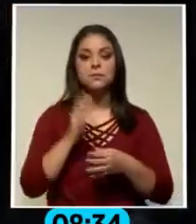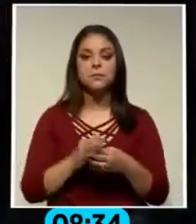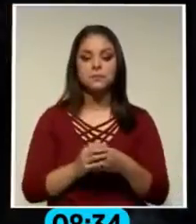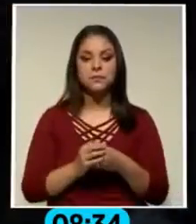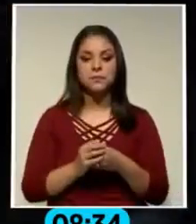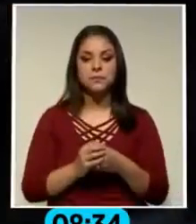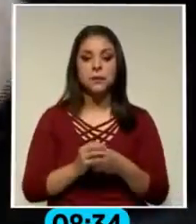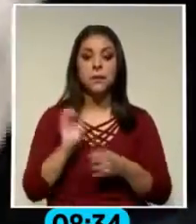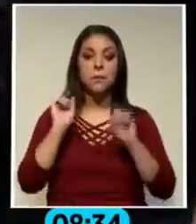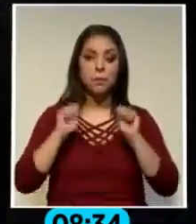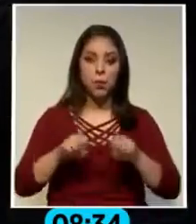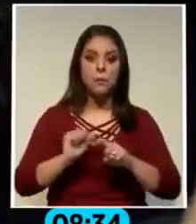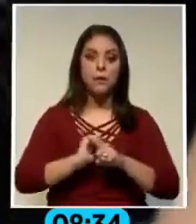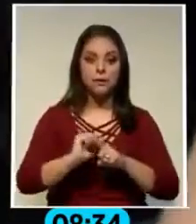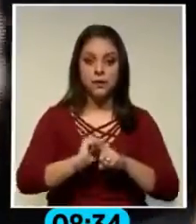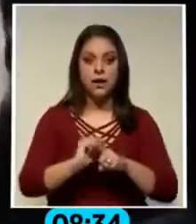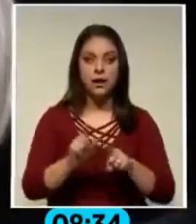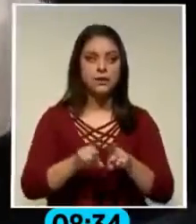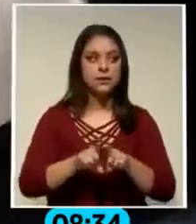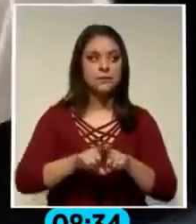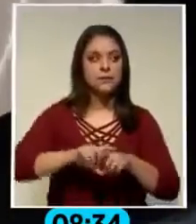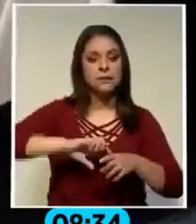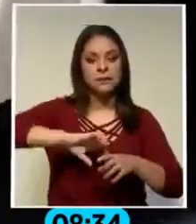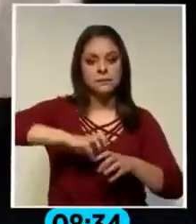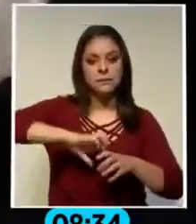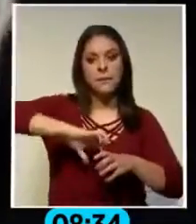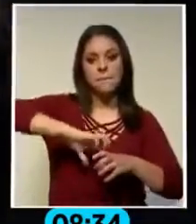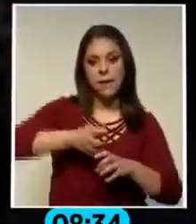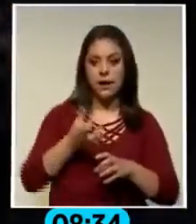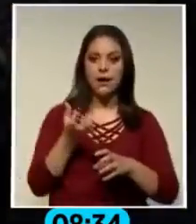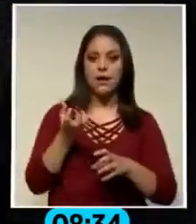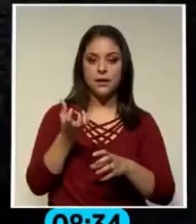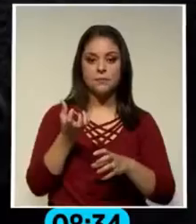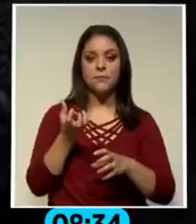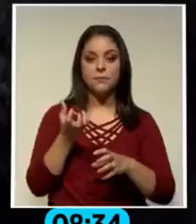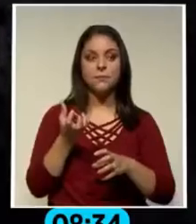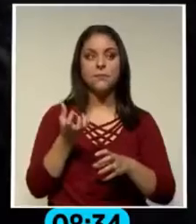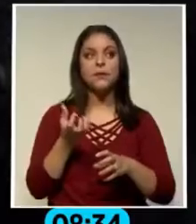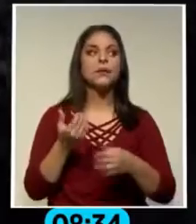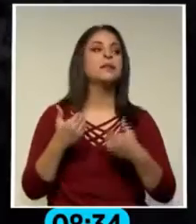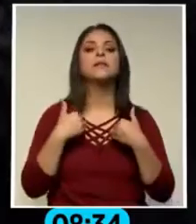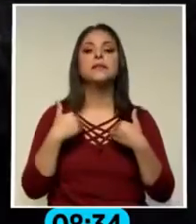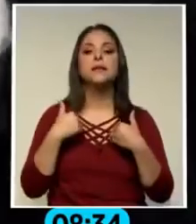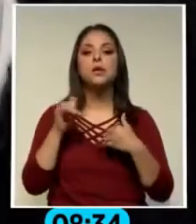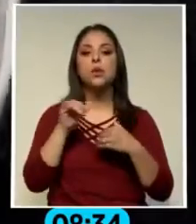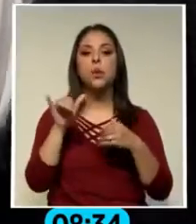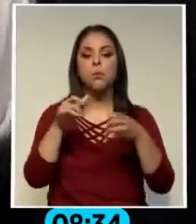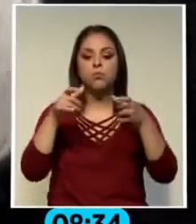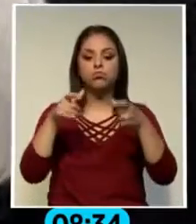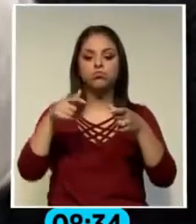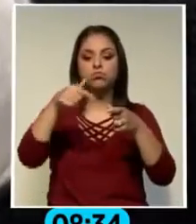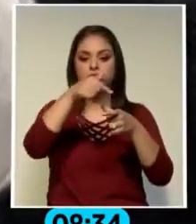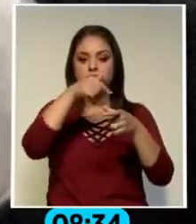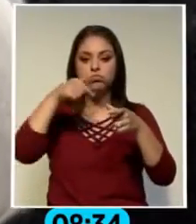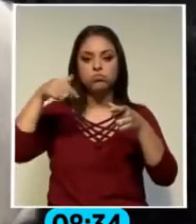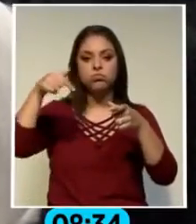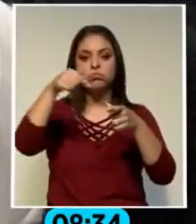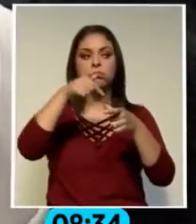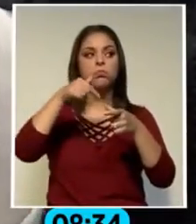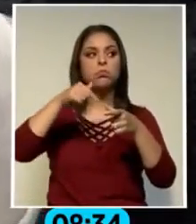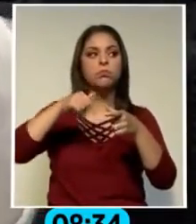Vea. Uy, está fuerte. Opa. A ver, vea. Tiene como unas ranuritas aquí. Eso significa que